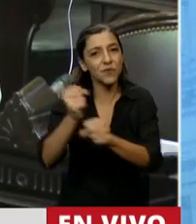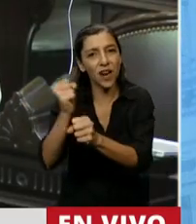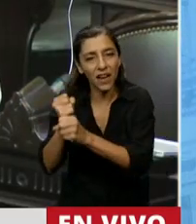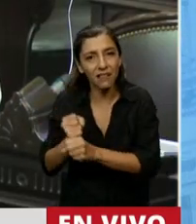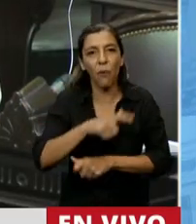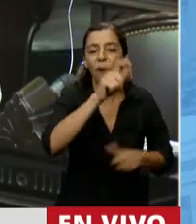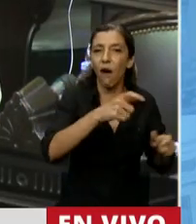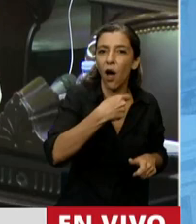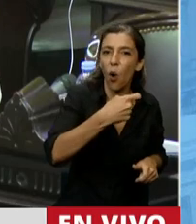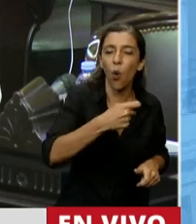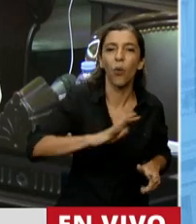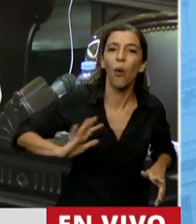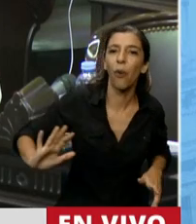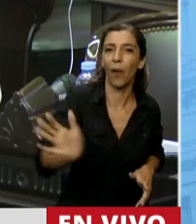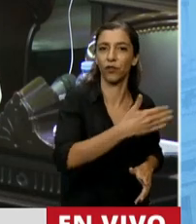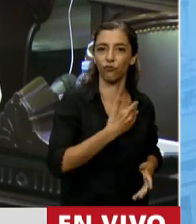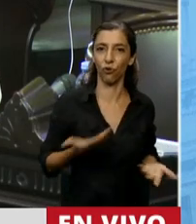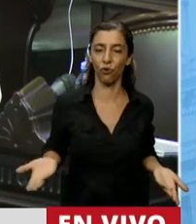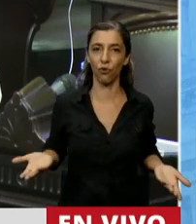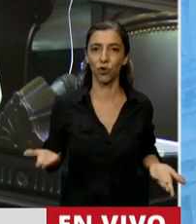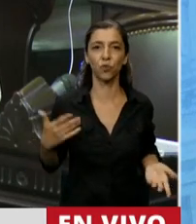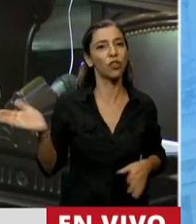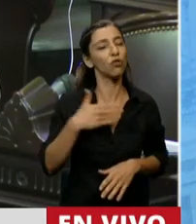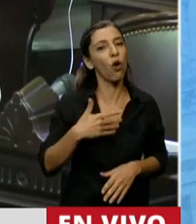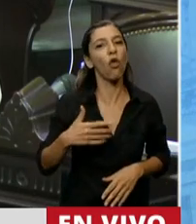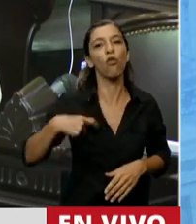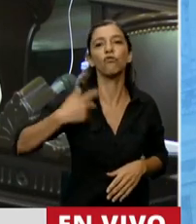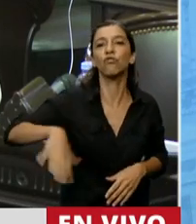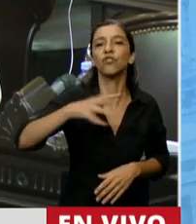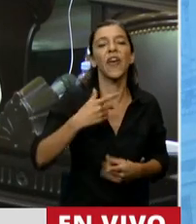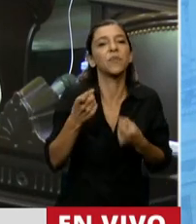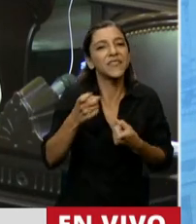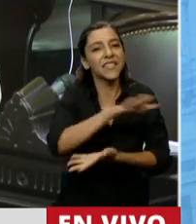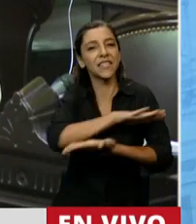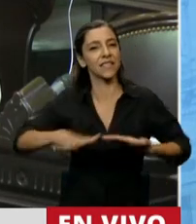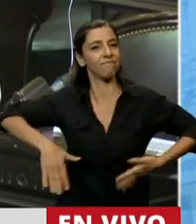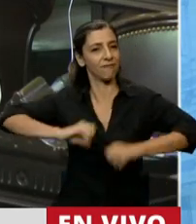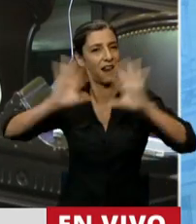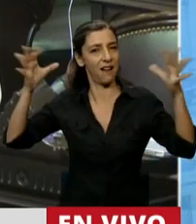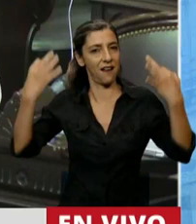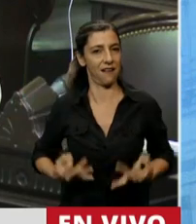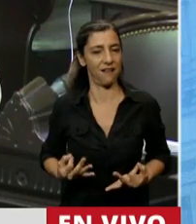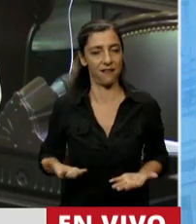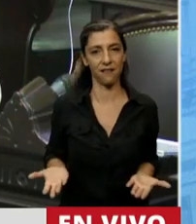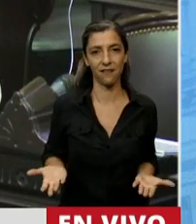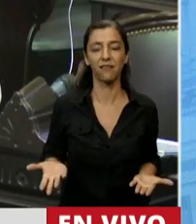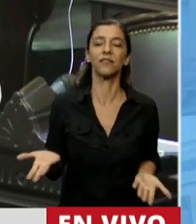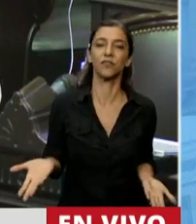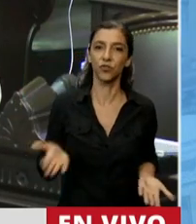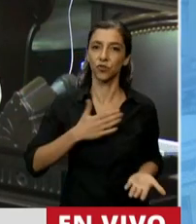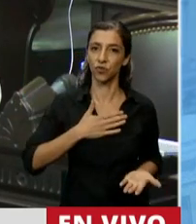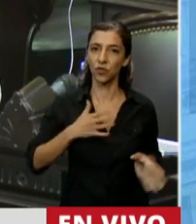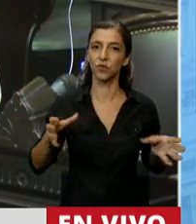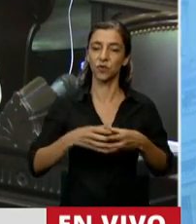con la claridad y la transparencia que nos está exigiendo la sociedad. Yo por eso, señor Presidente, desde nuestro